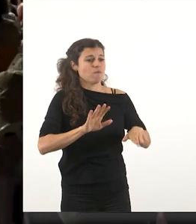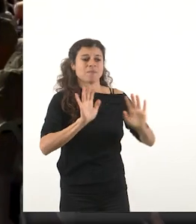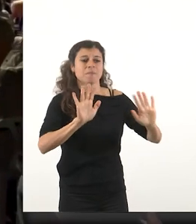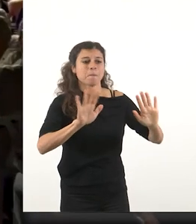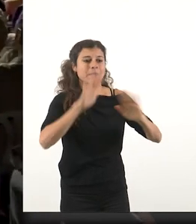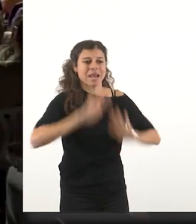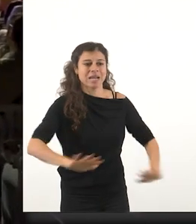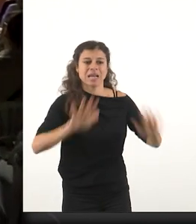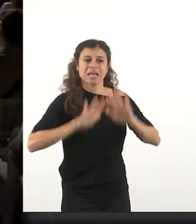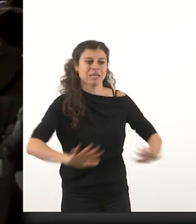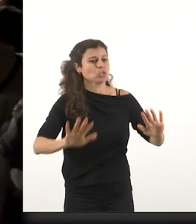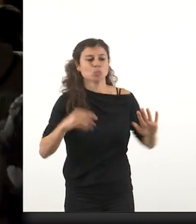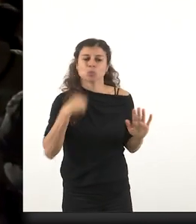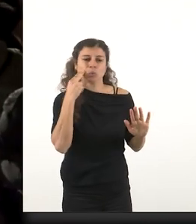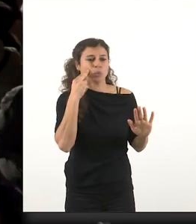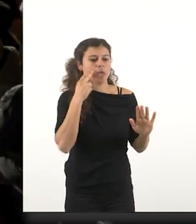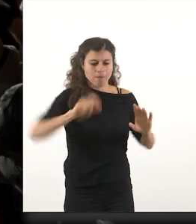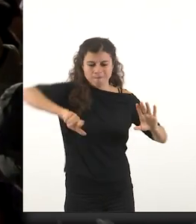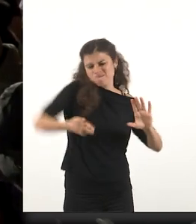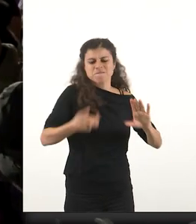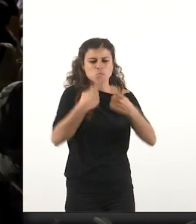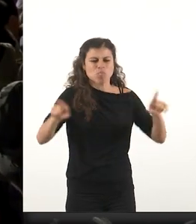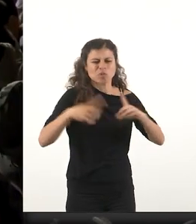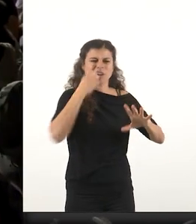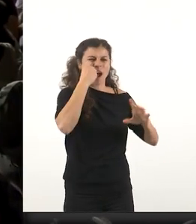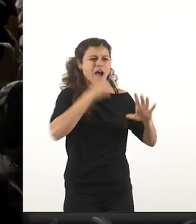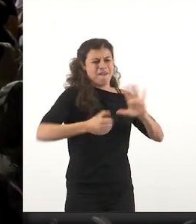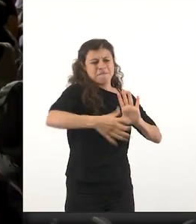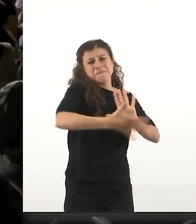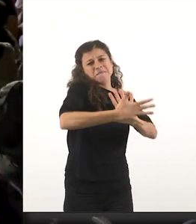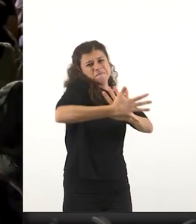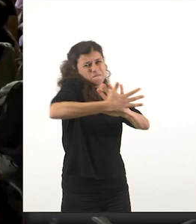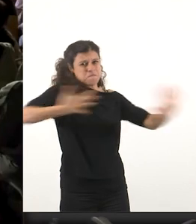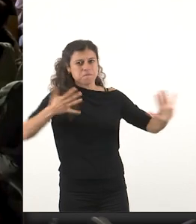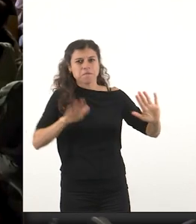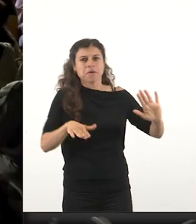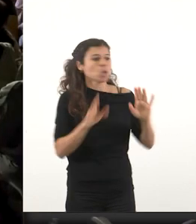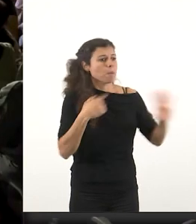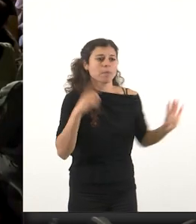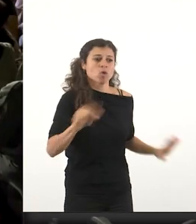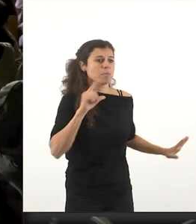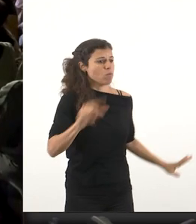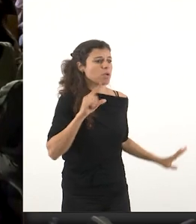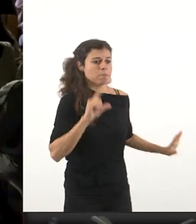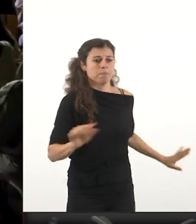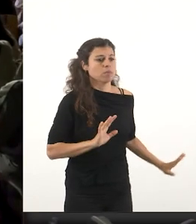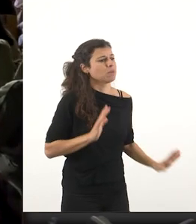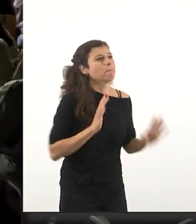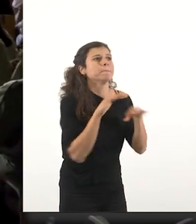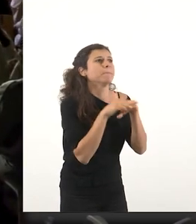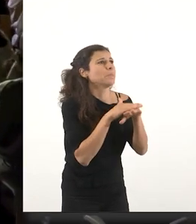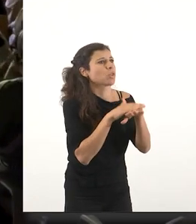Antonio, me está dando miedo, tío, baja la velocidad, sube la música, empieza a cantar, me voy, Antonio, porque yo te pego, tú me rompes el móvil, estamos locos. Perdóname,